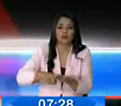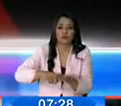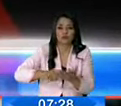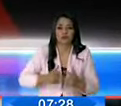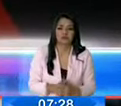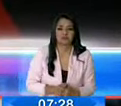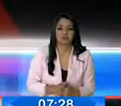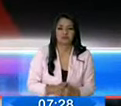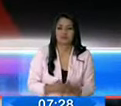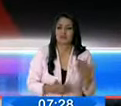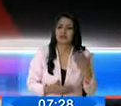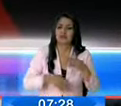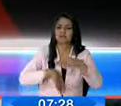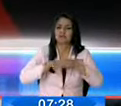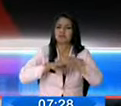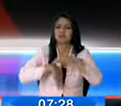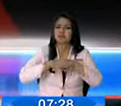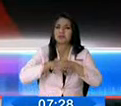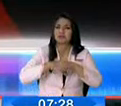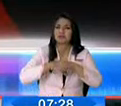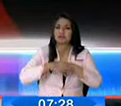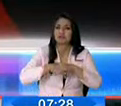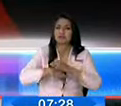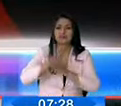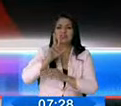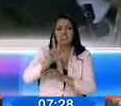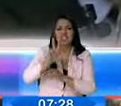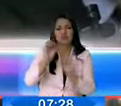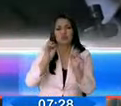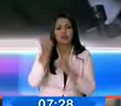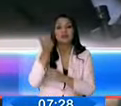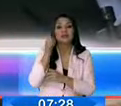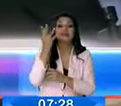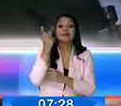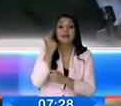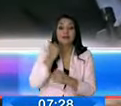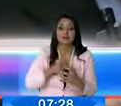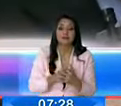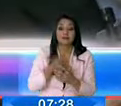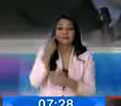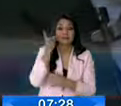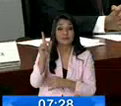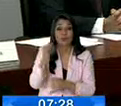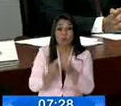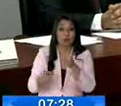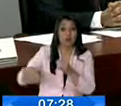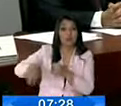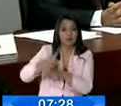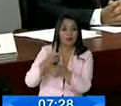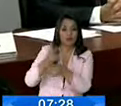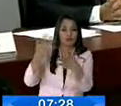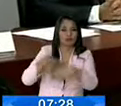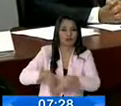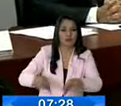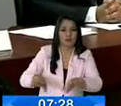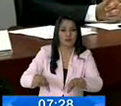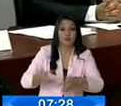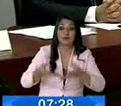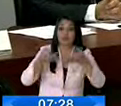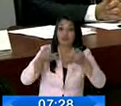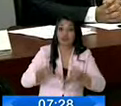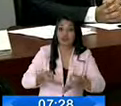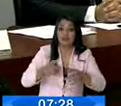ser sino dentro de 3 a 10 días. La resolución final la tomará el Pleno y podrá ser la ratificación